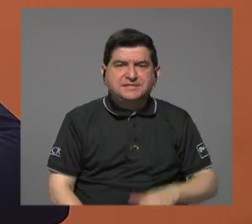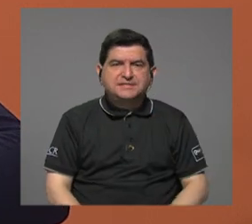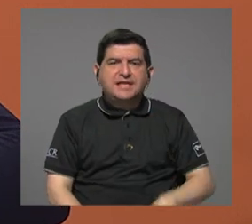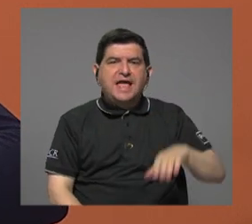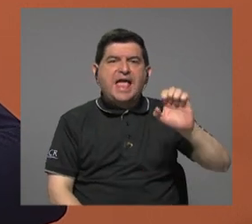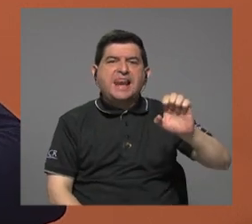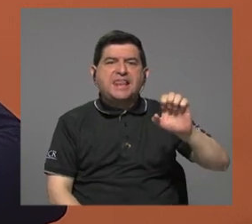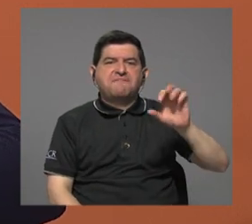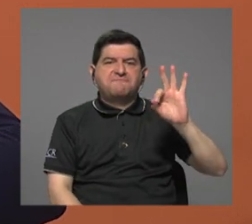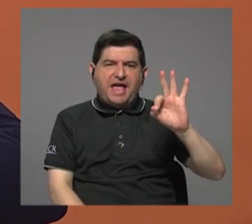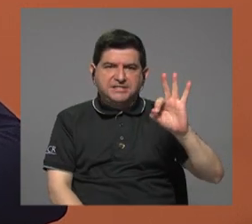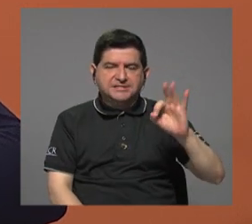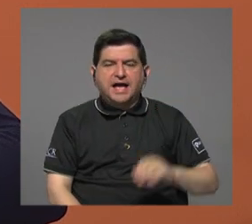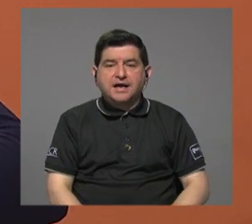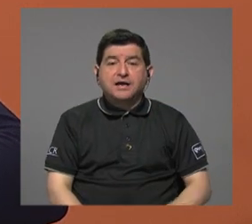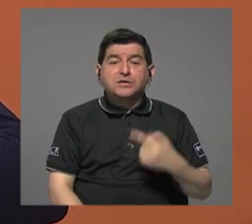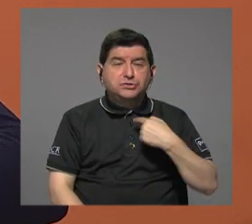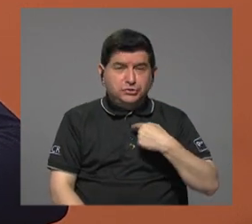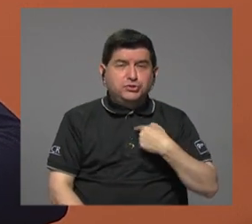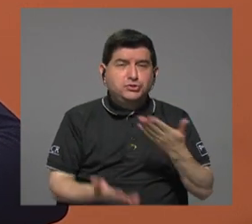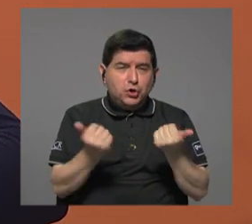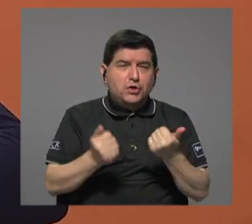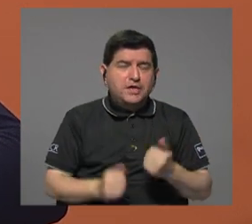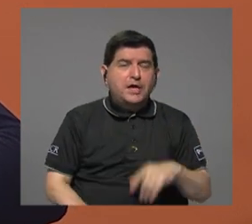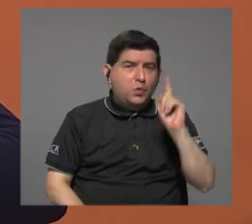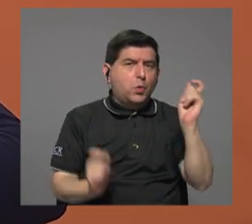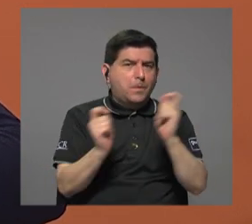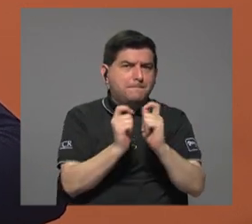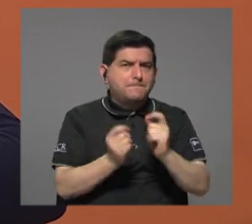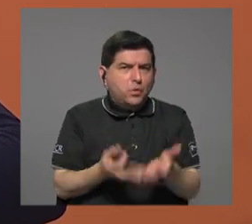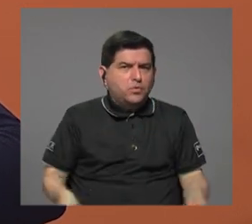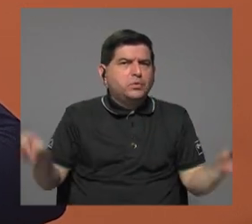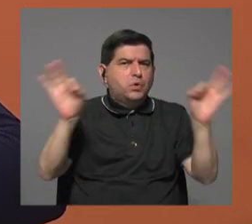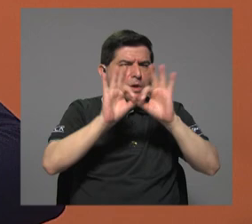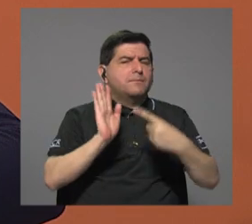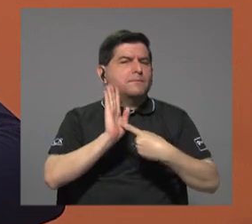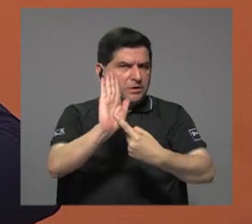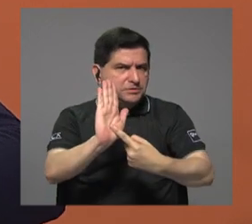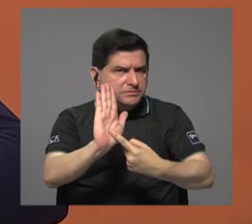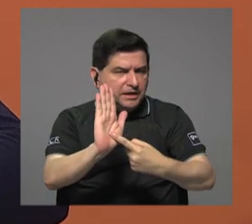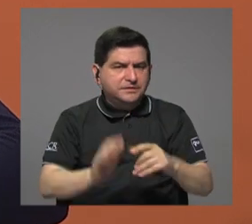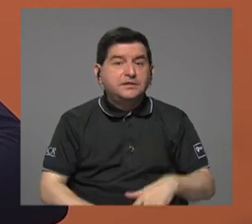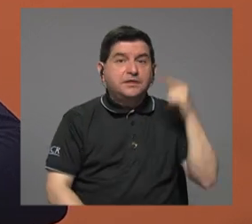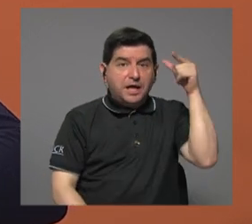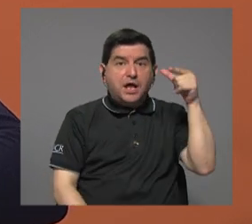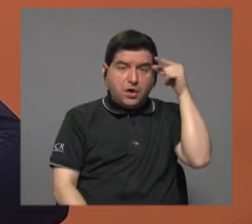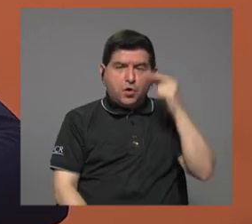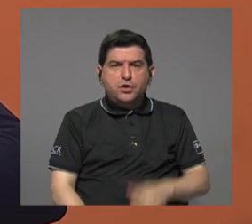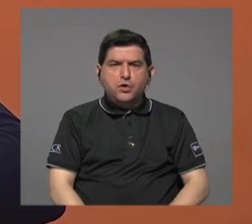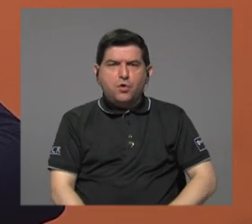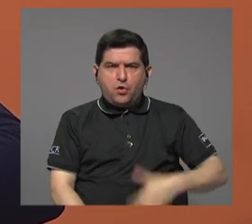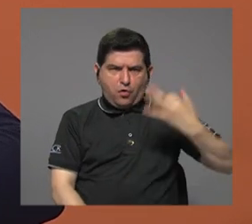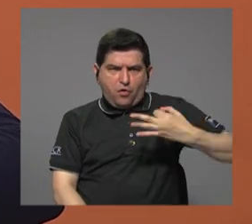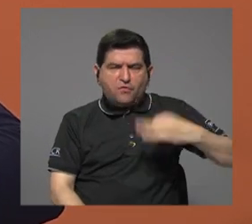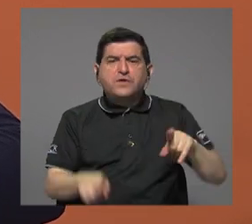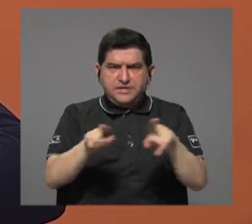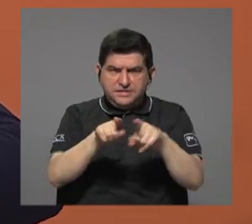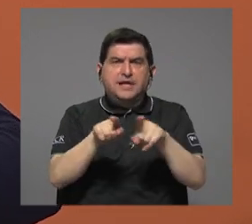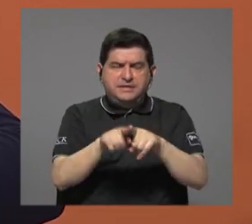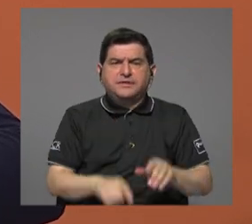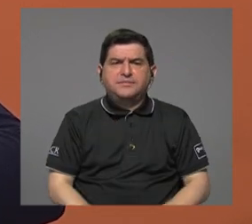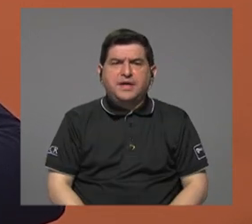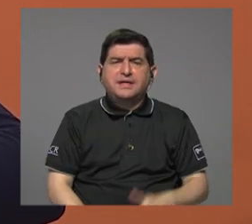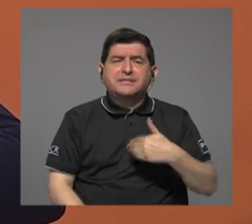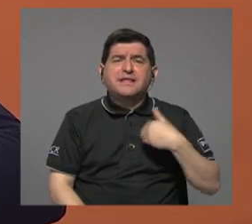él y pensar aquí quiero acotar un elemento que me parece muy importante obviamente el oficialismo también está que el oficialismo